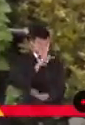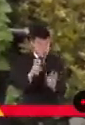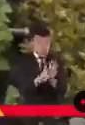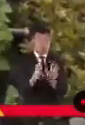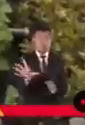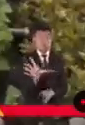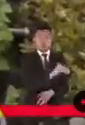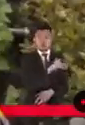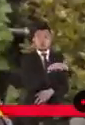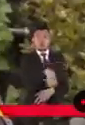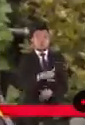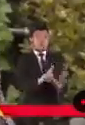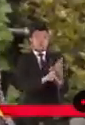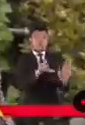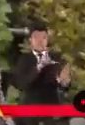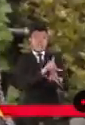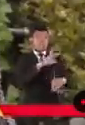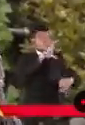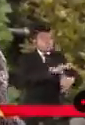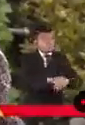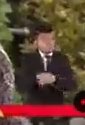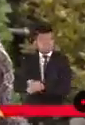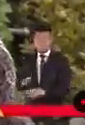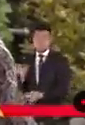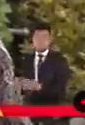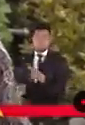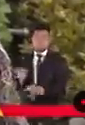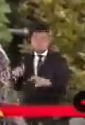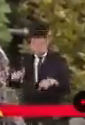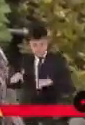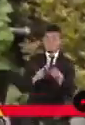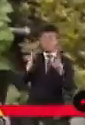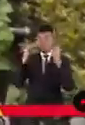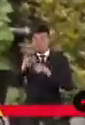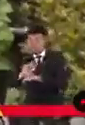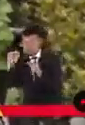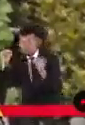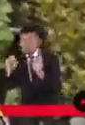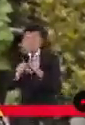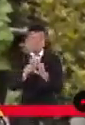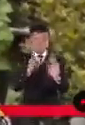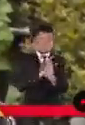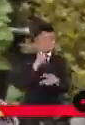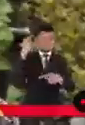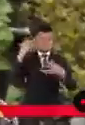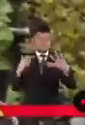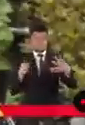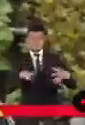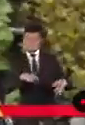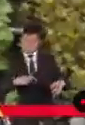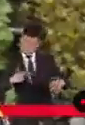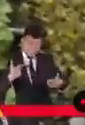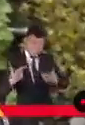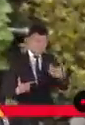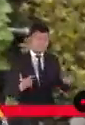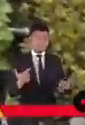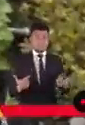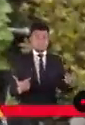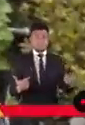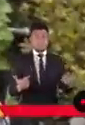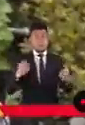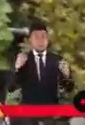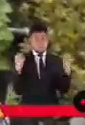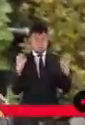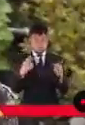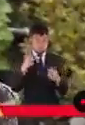a todos los miembros de esa organización criminal ante la justicia en lo corrido de este año. Bogotá puede tener la certeza de que aquí